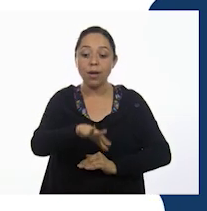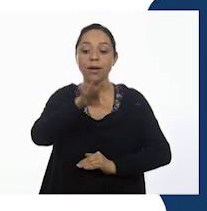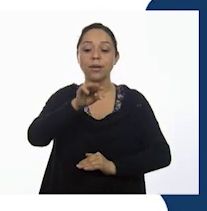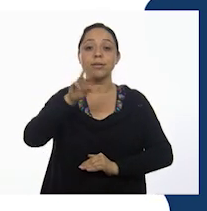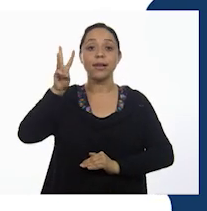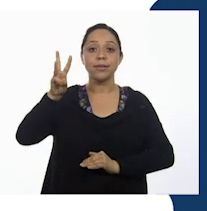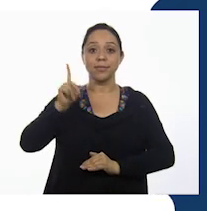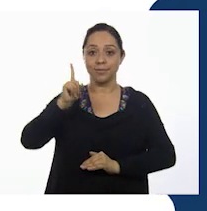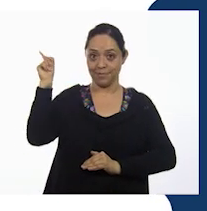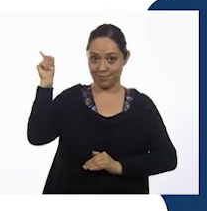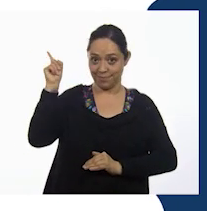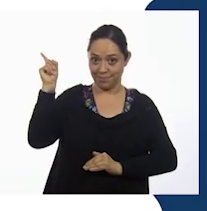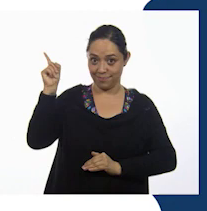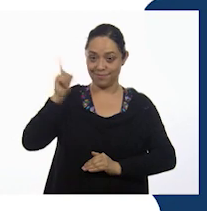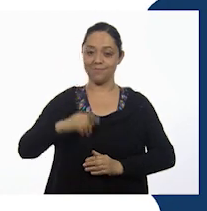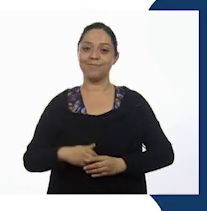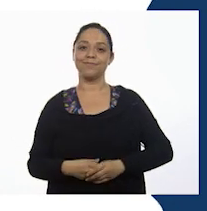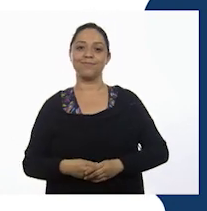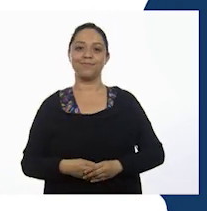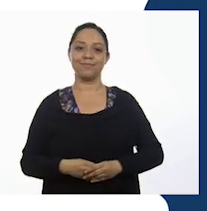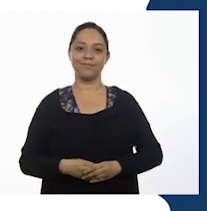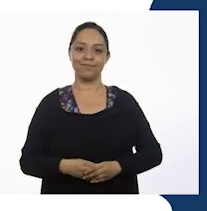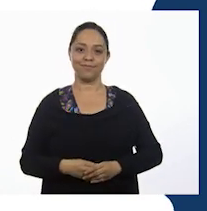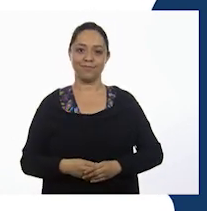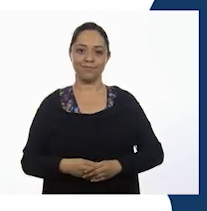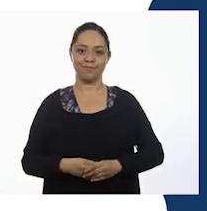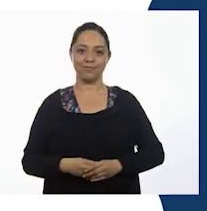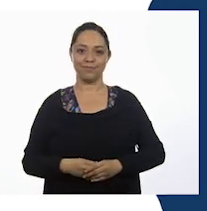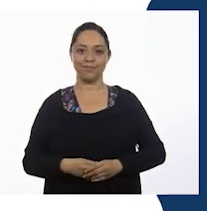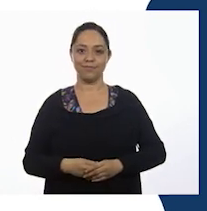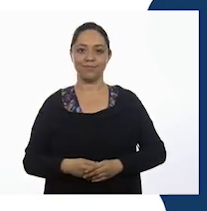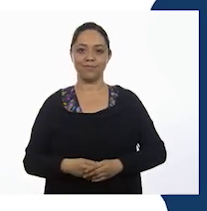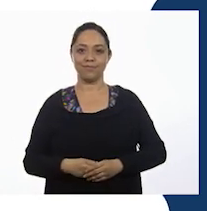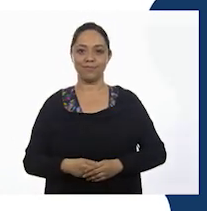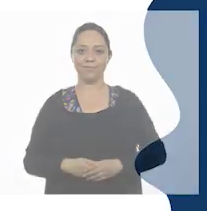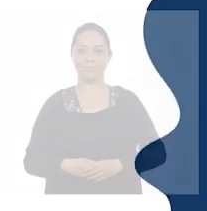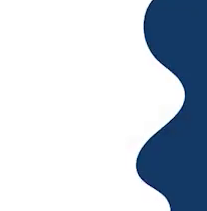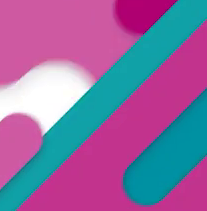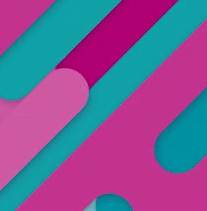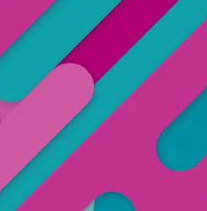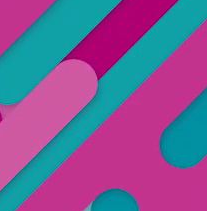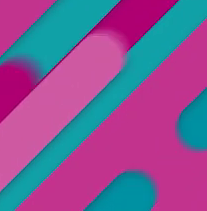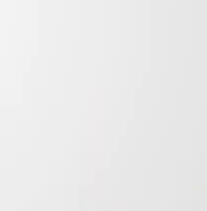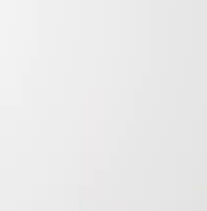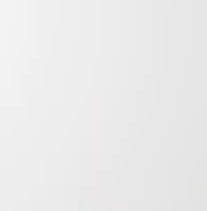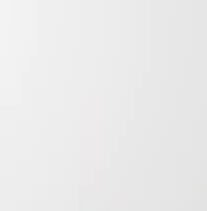en la siguiente liga: aprendeencasa.cep.gov.mx.